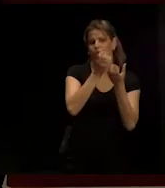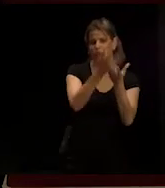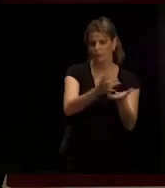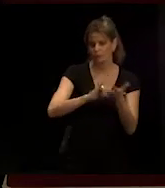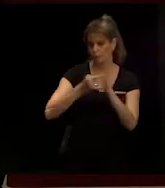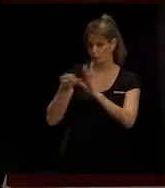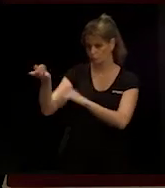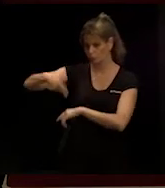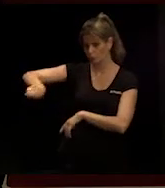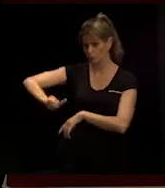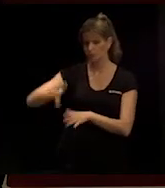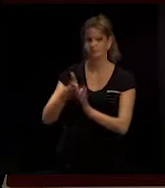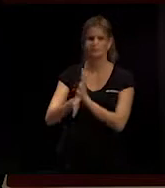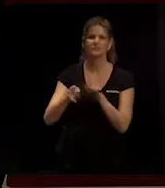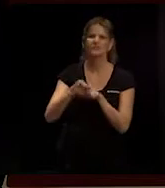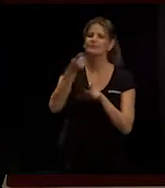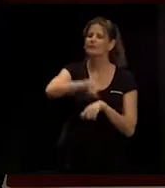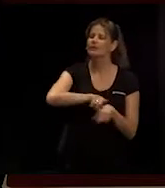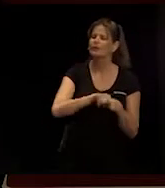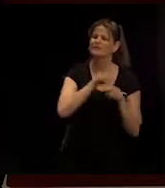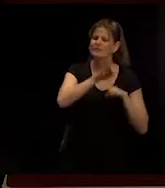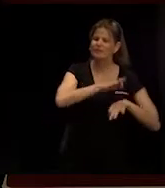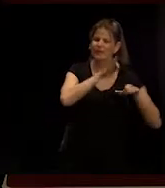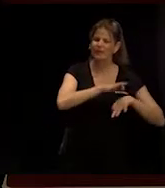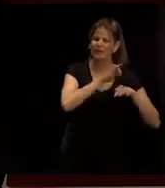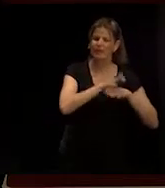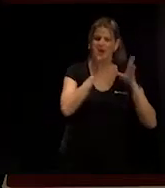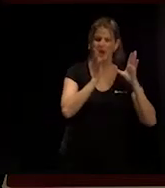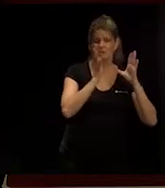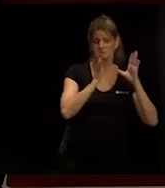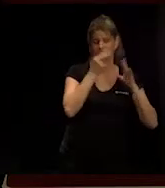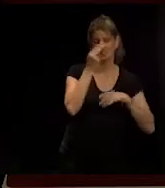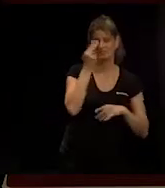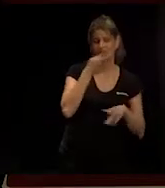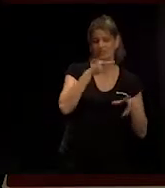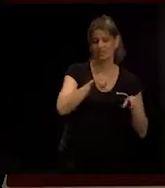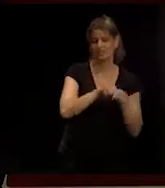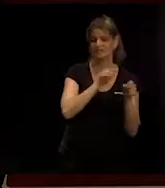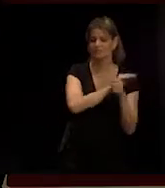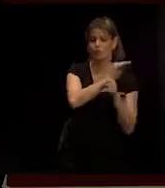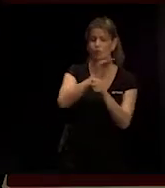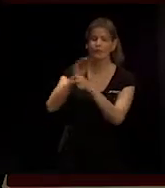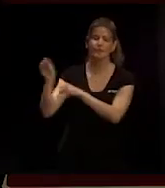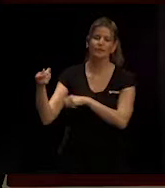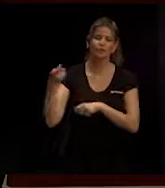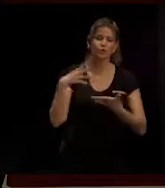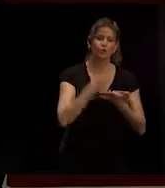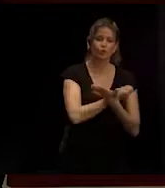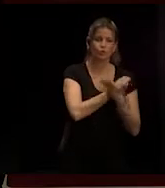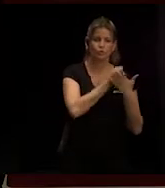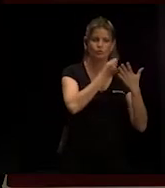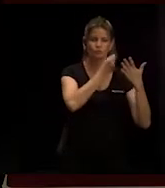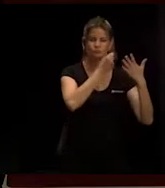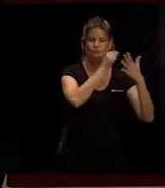que siempre estamos atentos en que se cubran distintos parámetros dentro de estas intervenciones. Hay siempre una cabida a lo que son proyectos